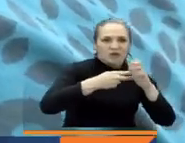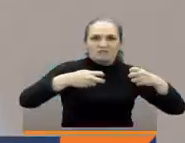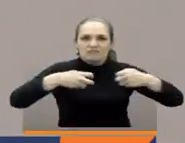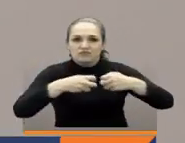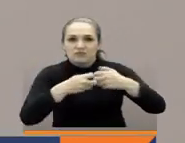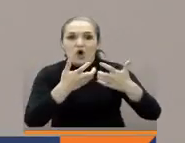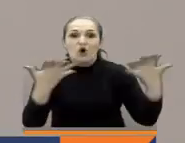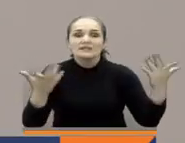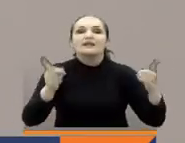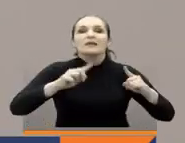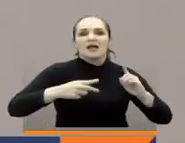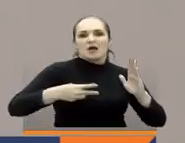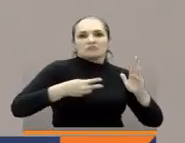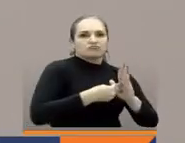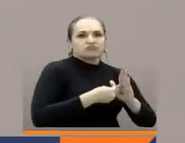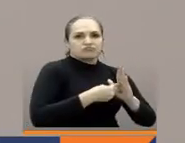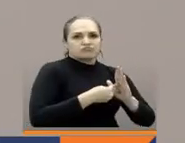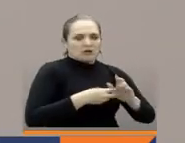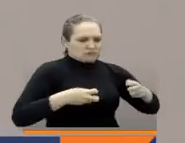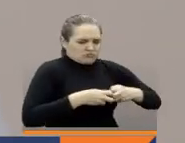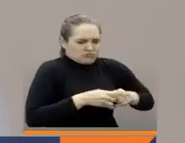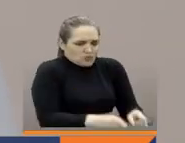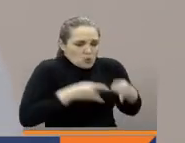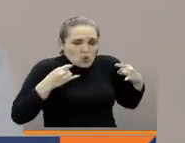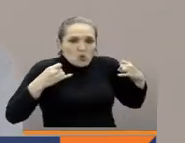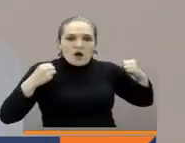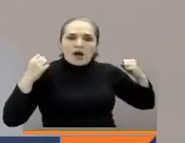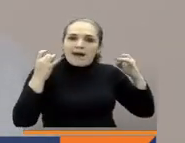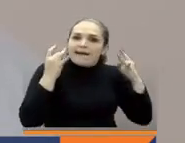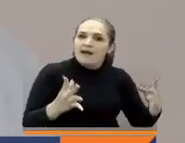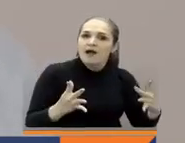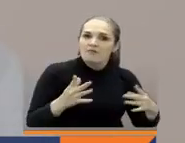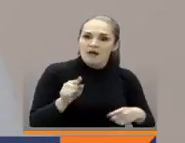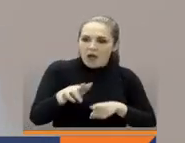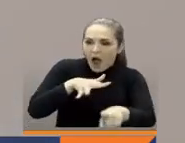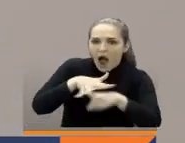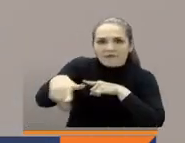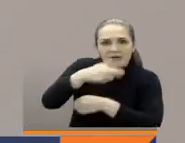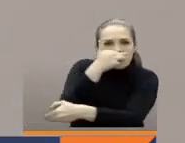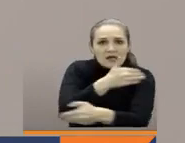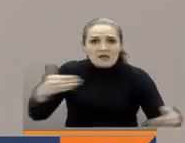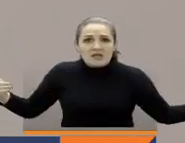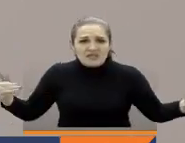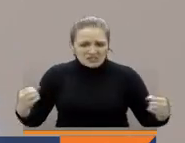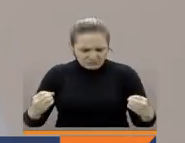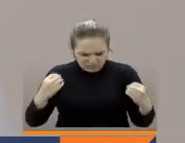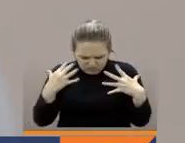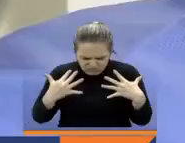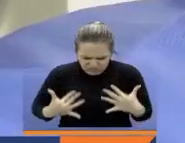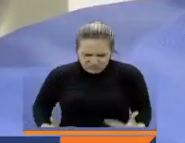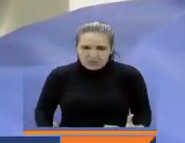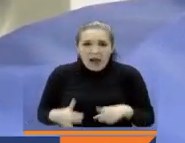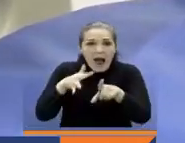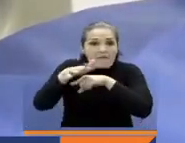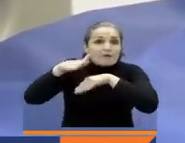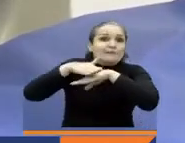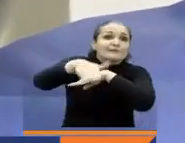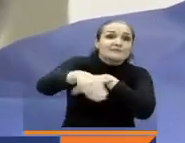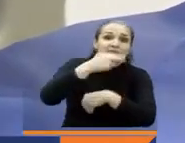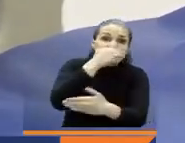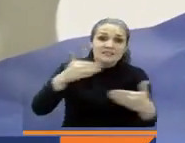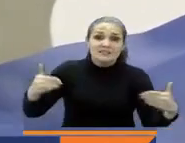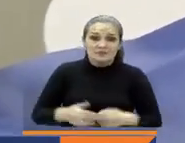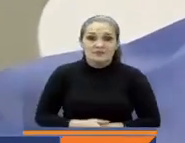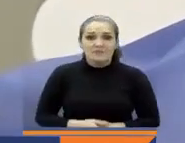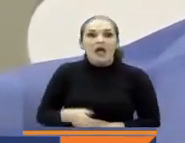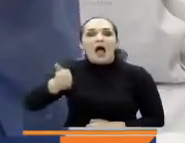quemaduras por electricidad son quemaduras graves que generan daños irreparables con unas grandes secuelas en los niños. Pacientes de